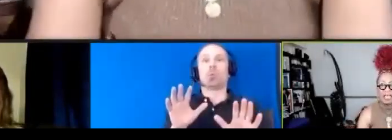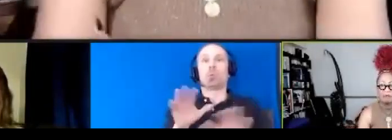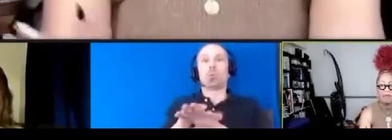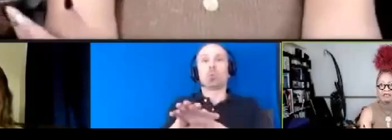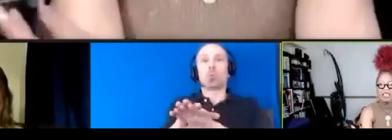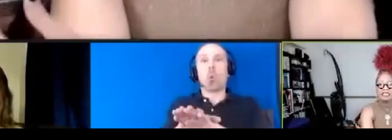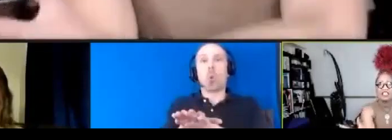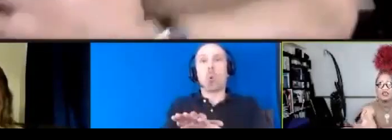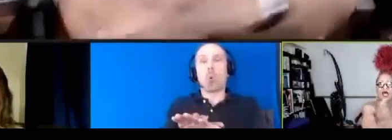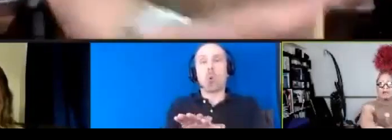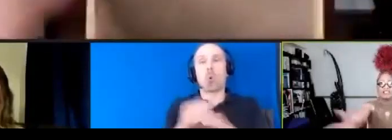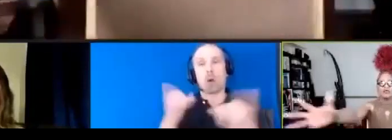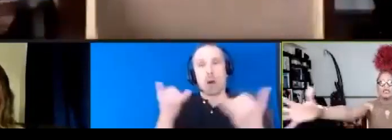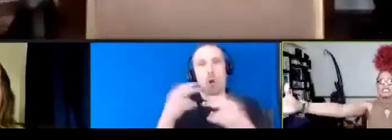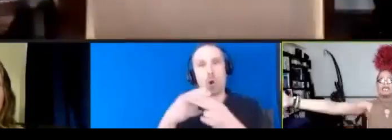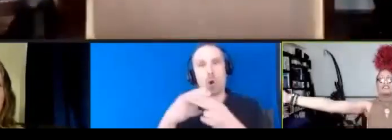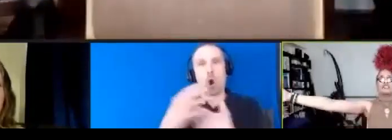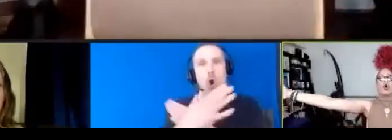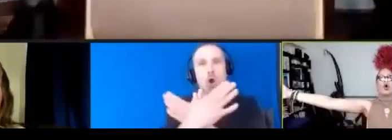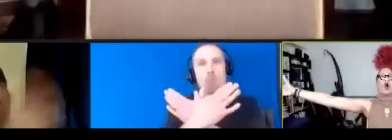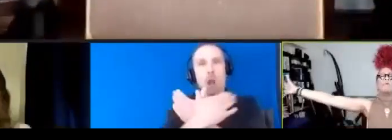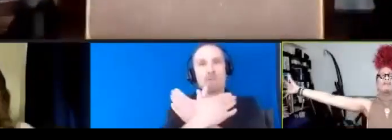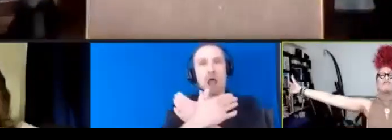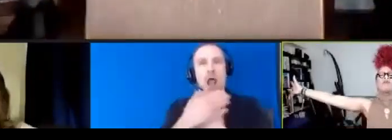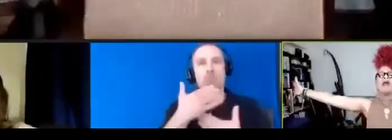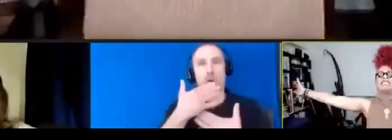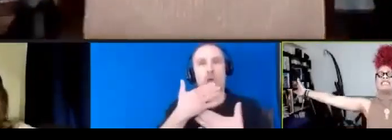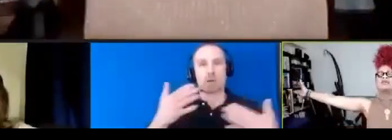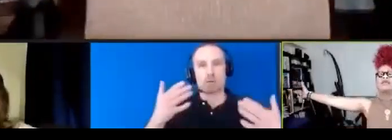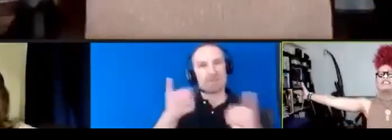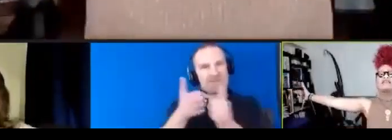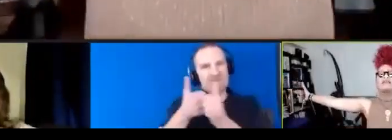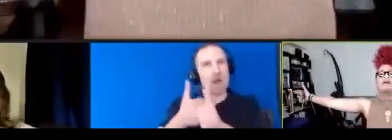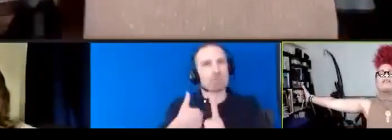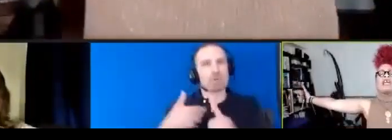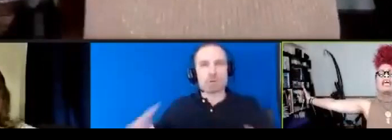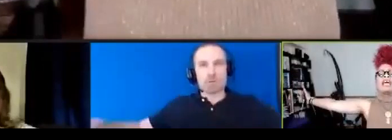mariposa con su respiro estamos presa